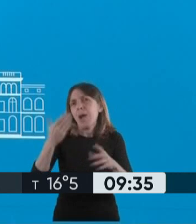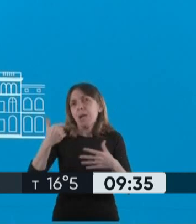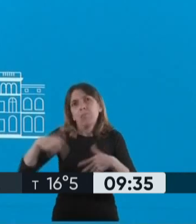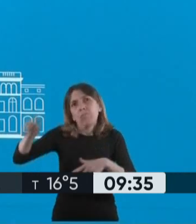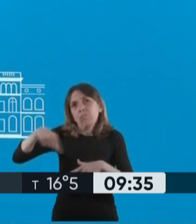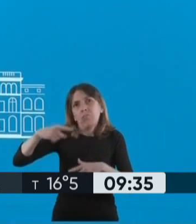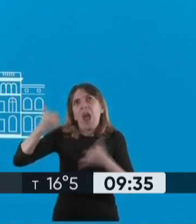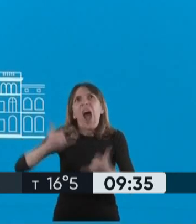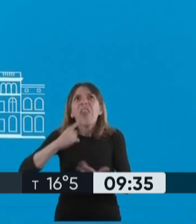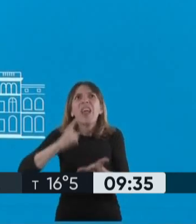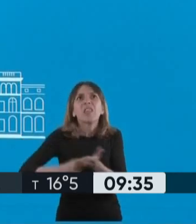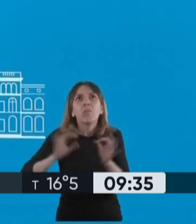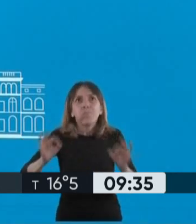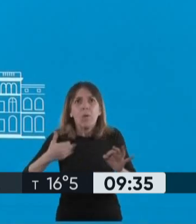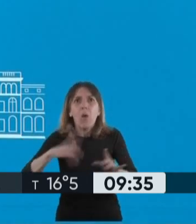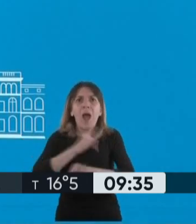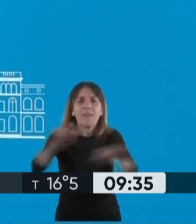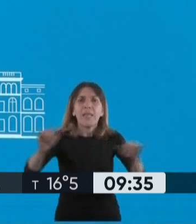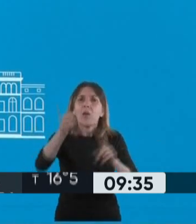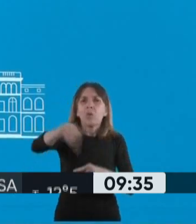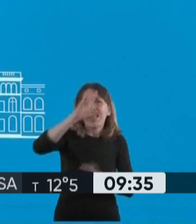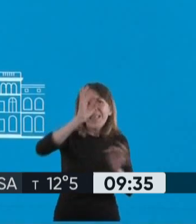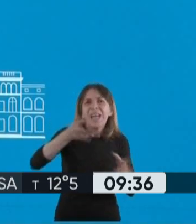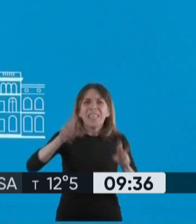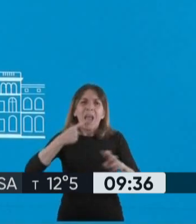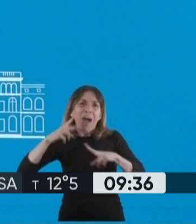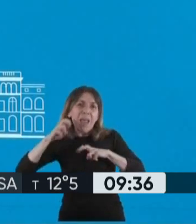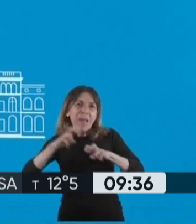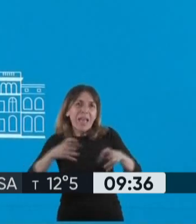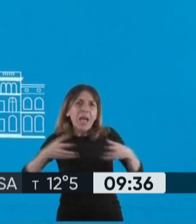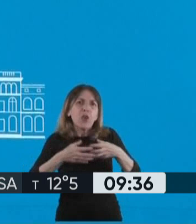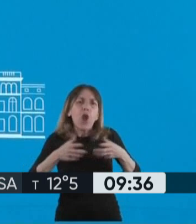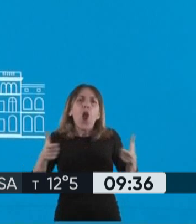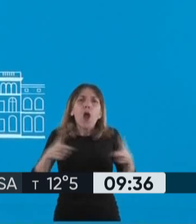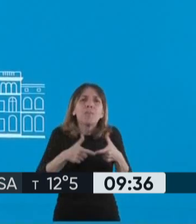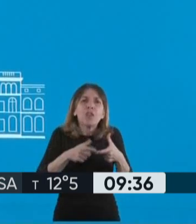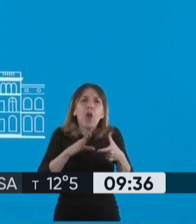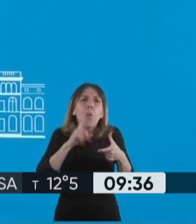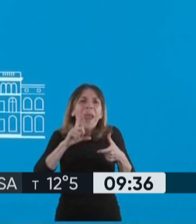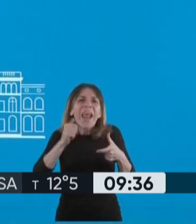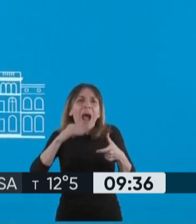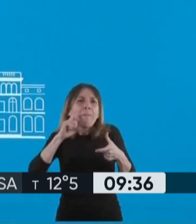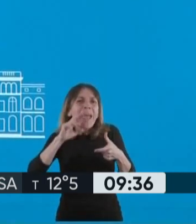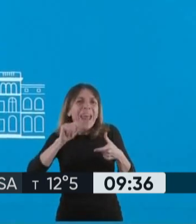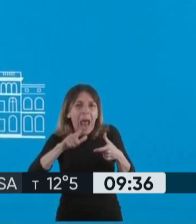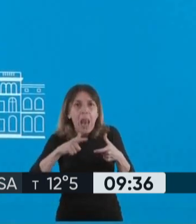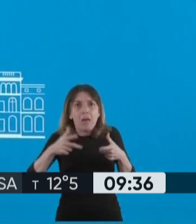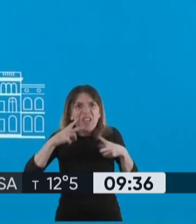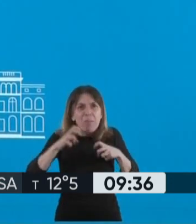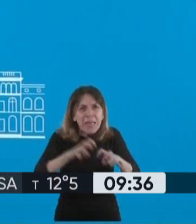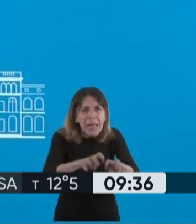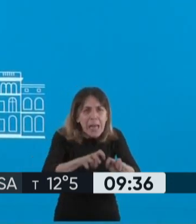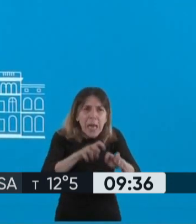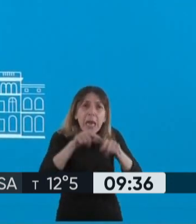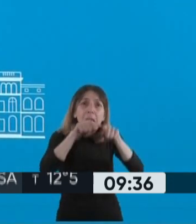en cuanto lo tenga. Y usted sabe que con respecto a las investigaciones que lleva la Comisión Bicameral, bueno, una de esas investigaciones tiene